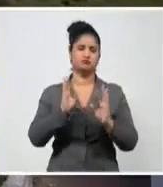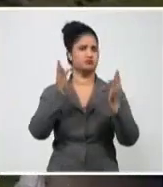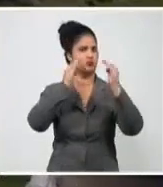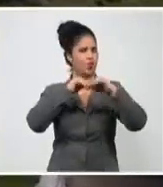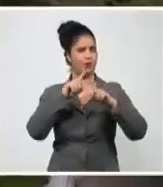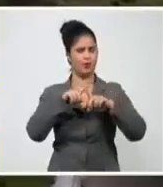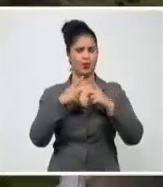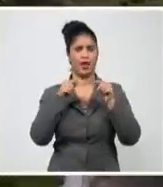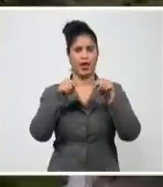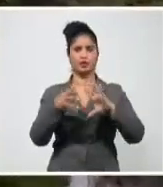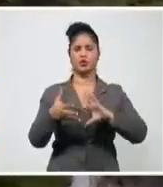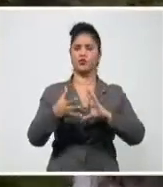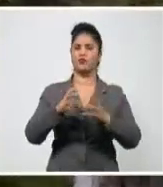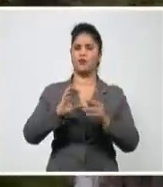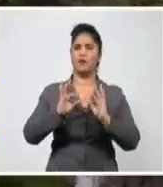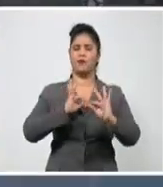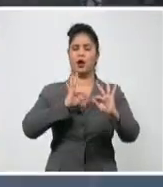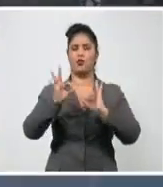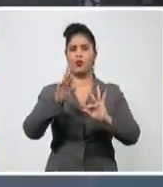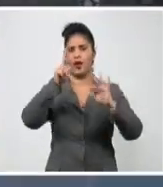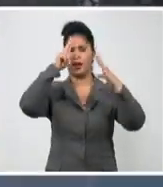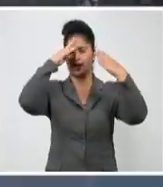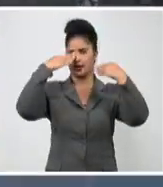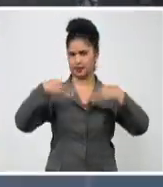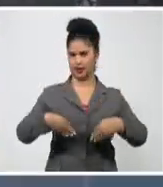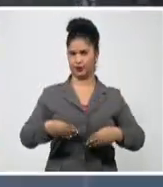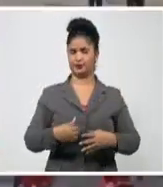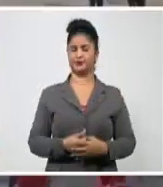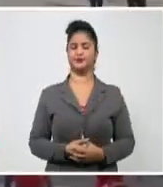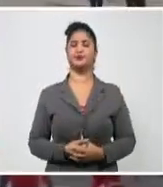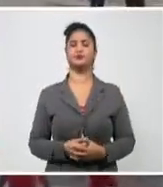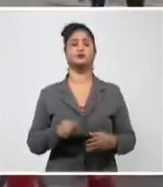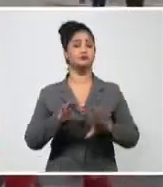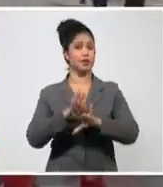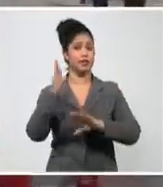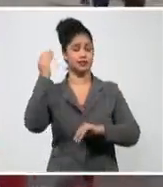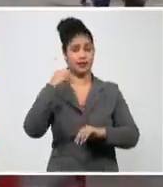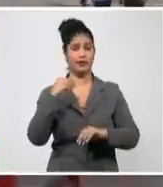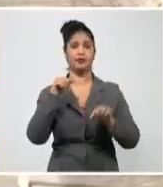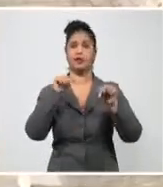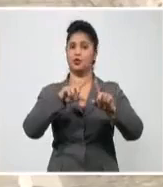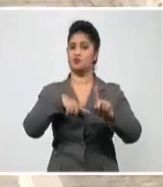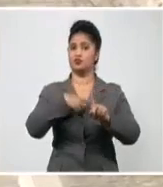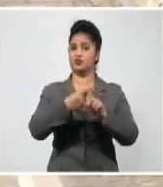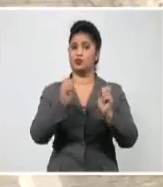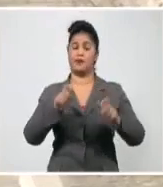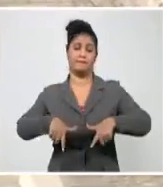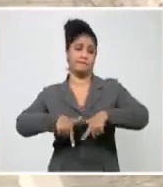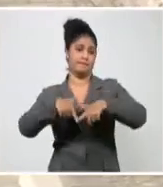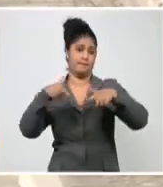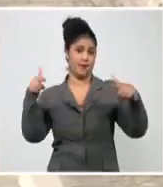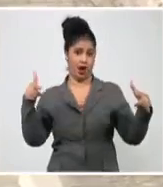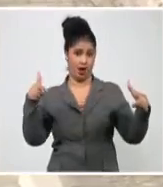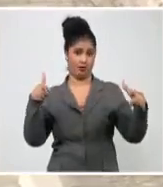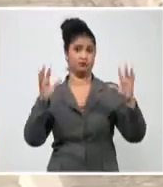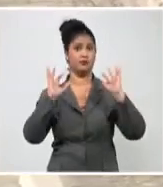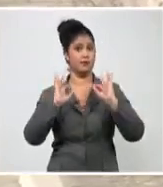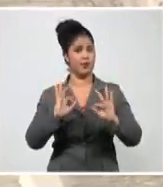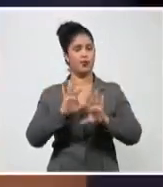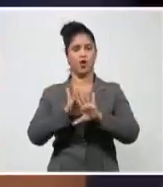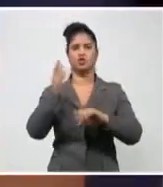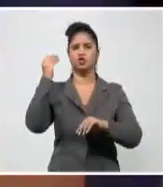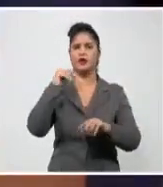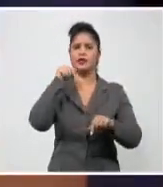extrema responsabilidad ante la situación epidemiológica que enfrenta el país. Se tuvo en cuenta que el evento, por su